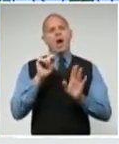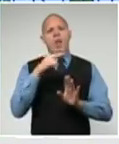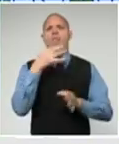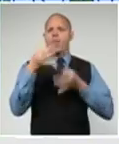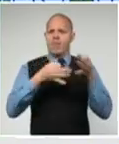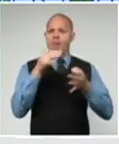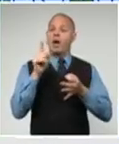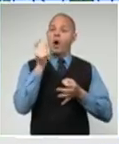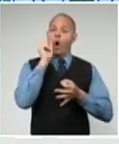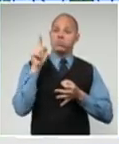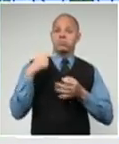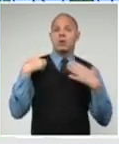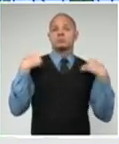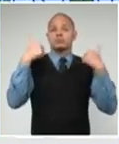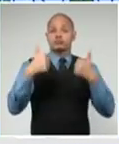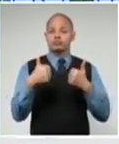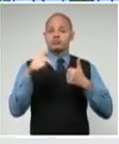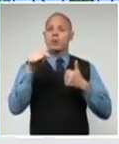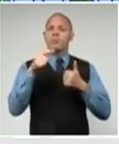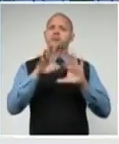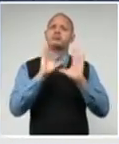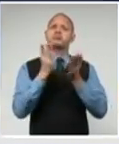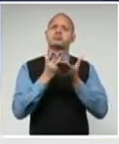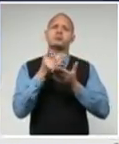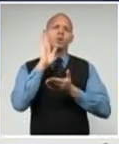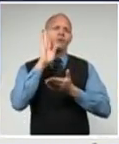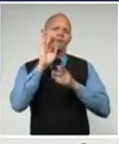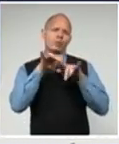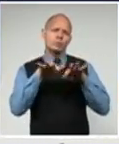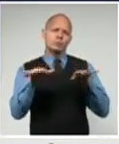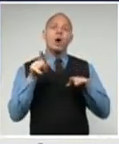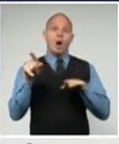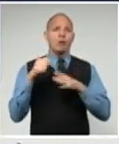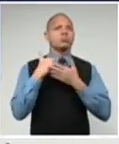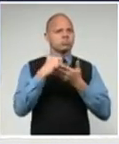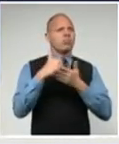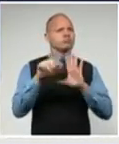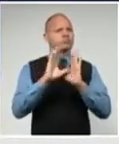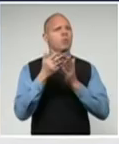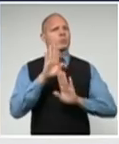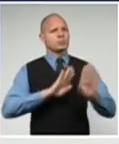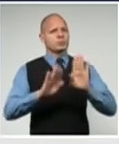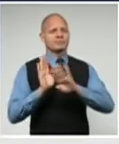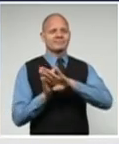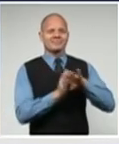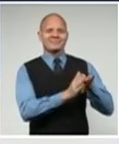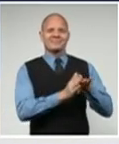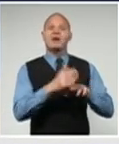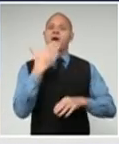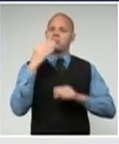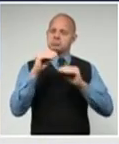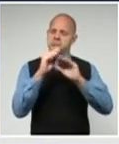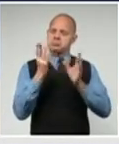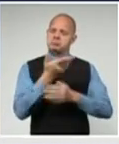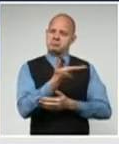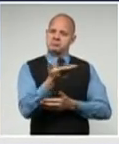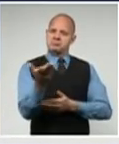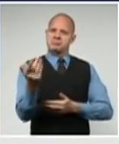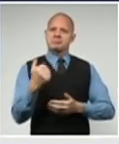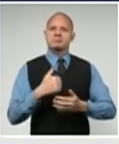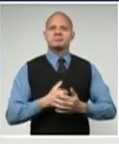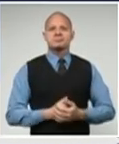de Epidemiología del MINSAP. Doctor, buenos días. Buen día, Héctor. Buenos días a todo el equipo que me acompaña siempre, que